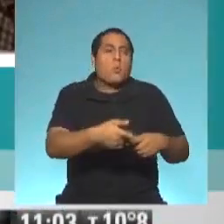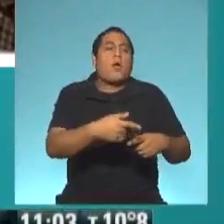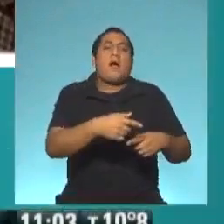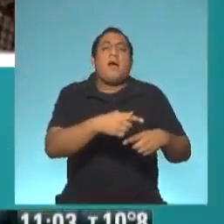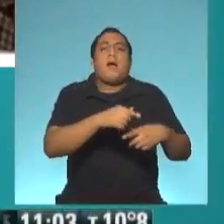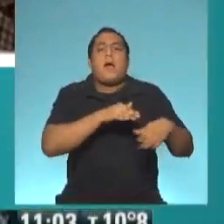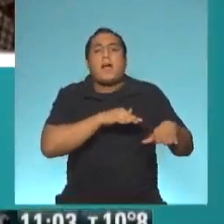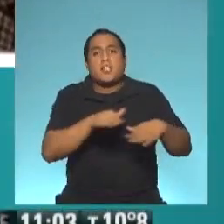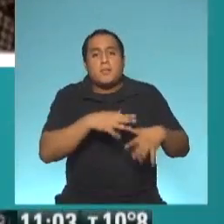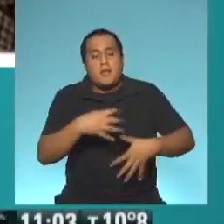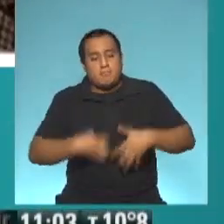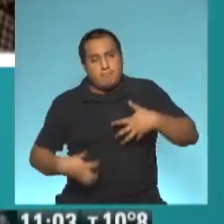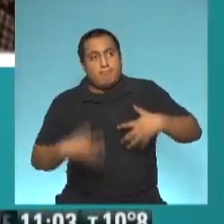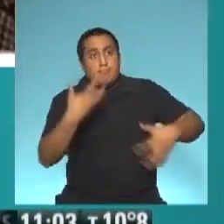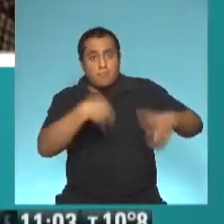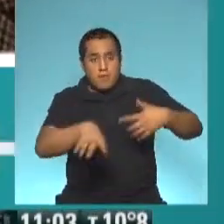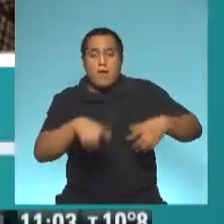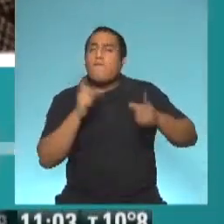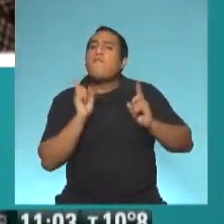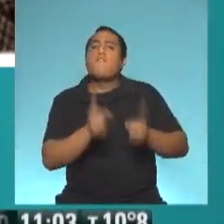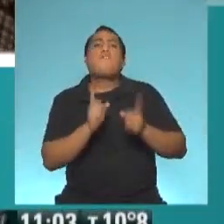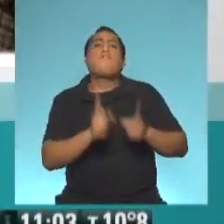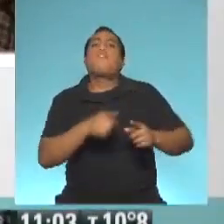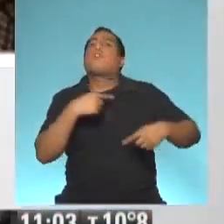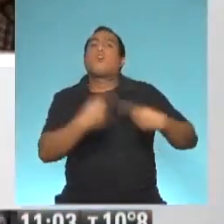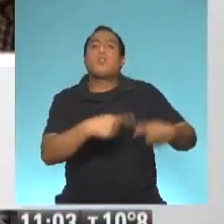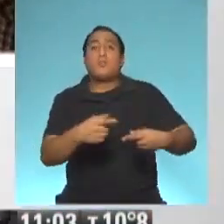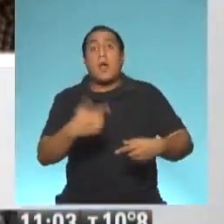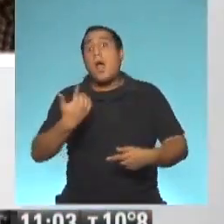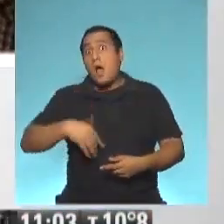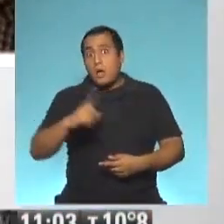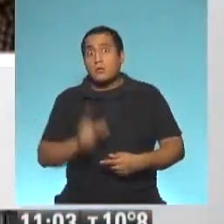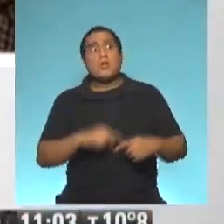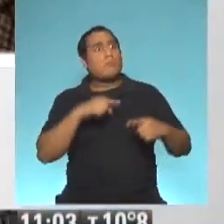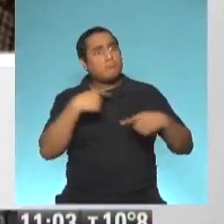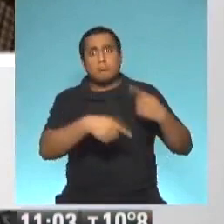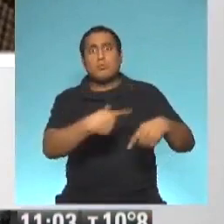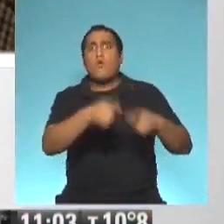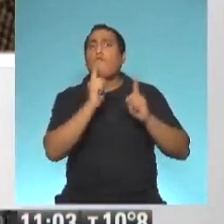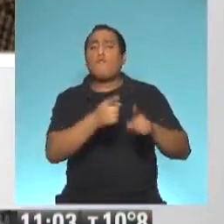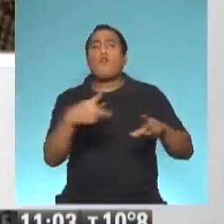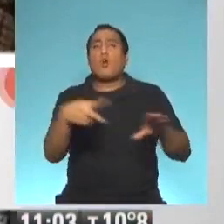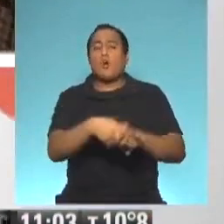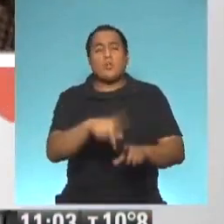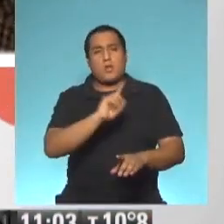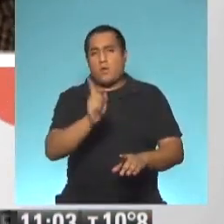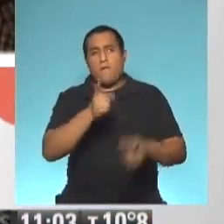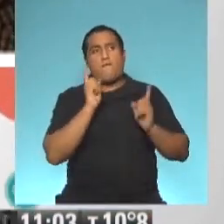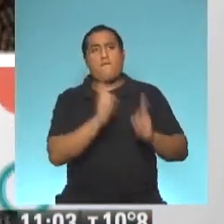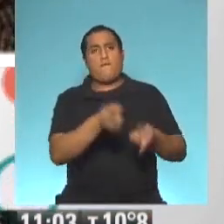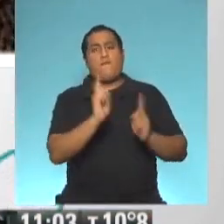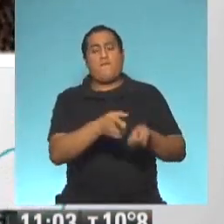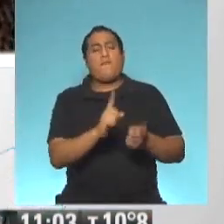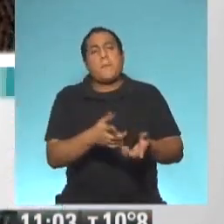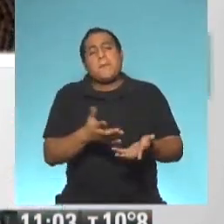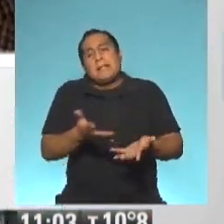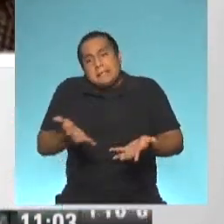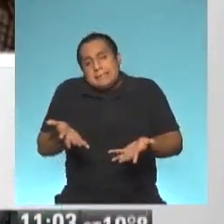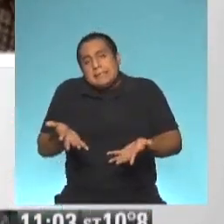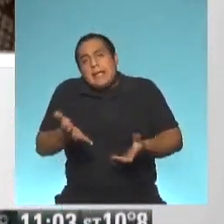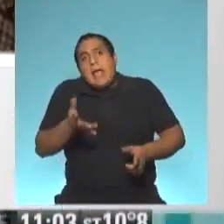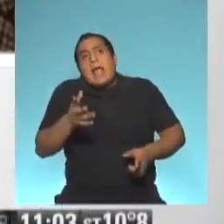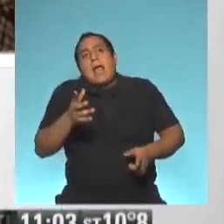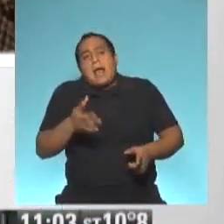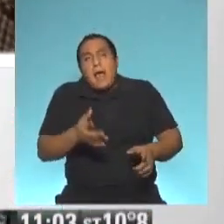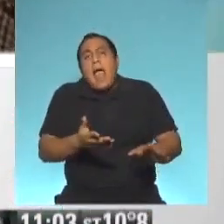ha logrado en Argentina la continuidad de la actividad de donación y trasplante, si bien en grados mucho menores